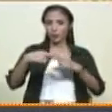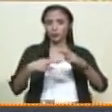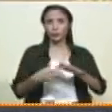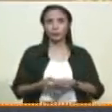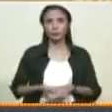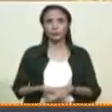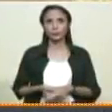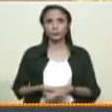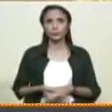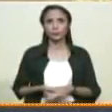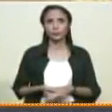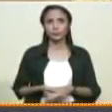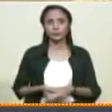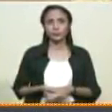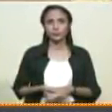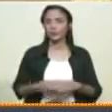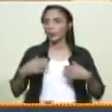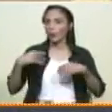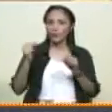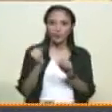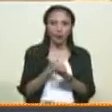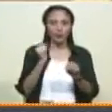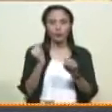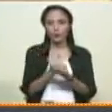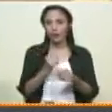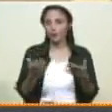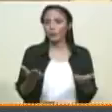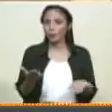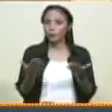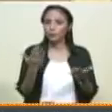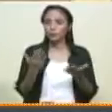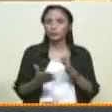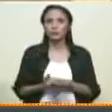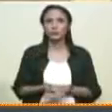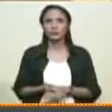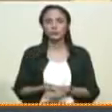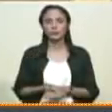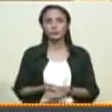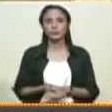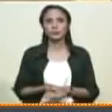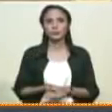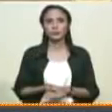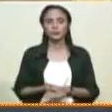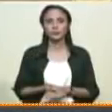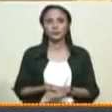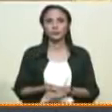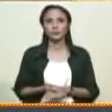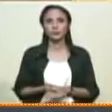todo indica que está dedicada a esto, a las labores que nos dé la revolución bolivariana.